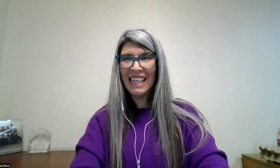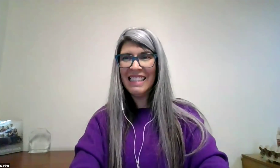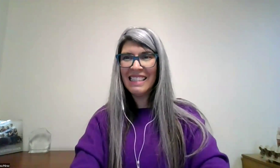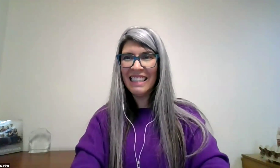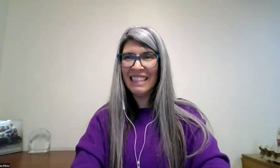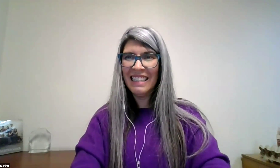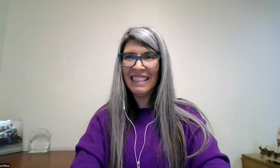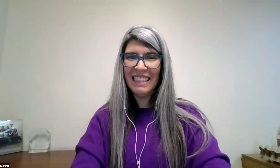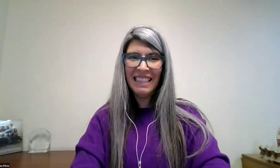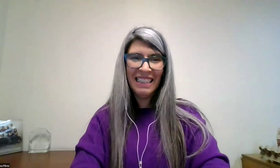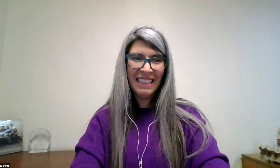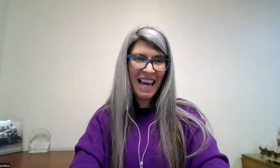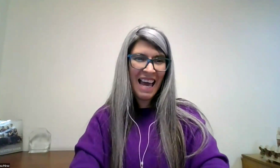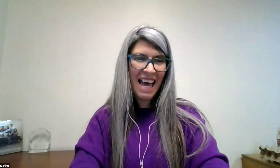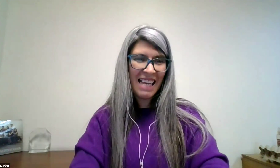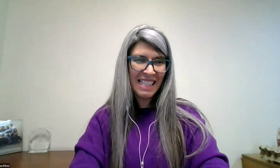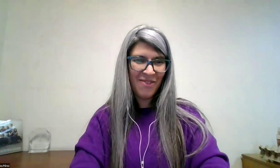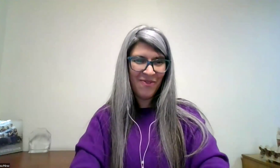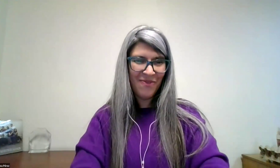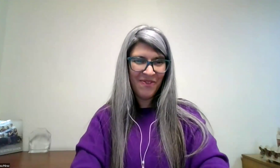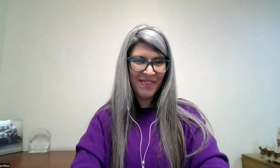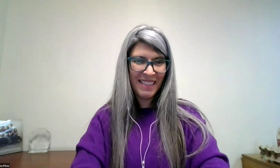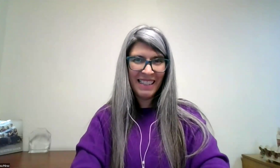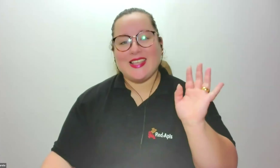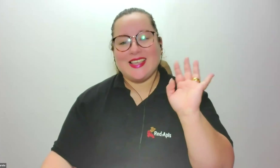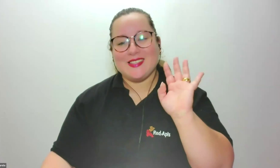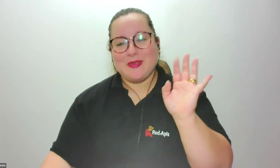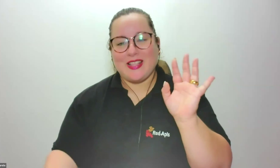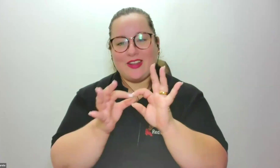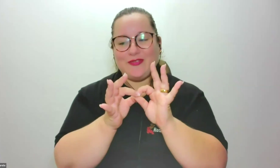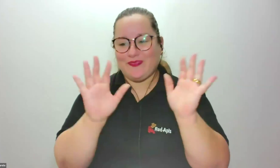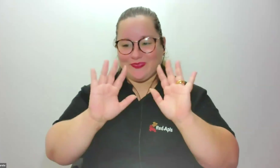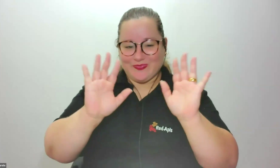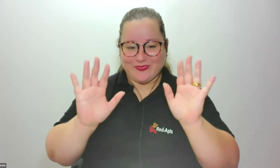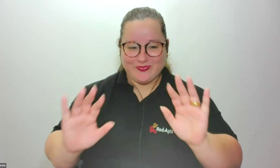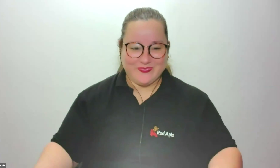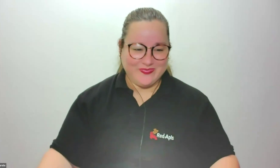No sé qué hice. Ay, sí. Muchas